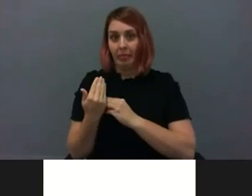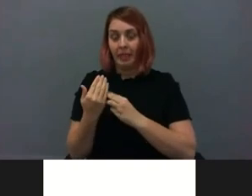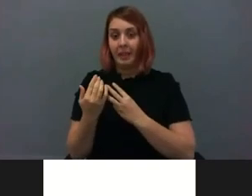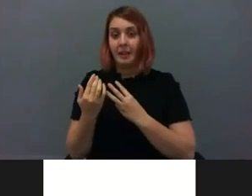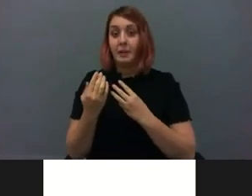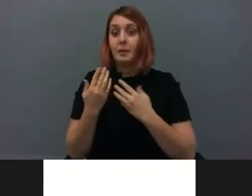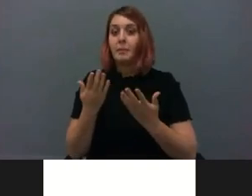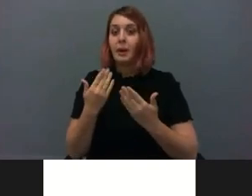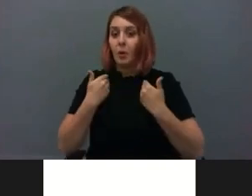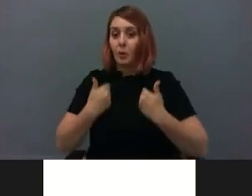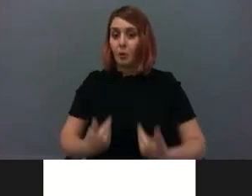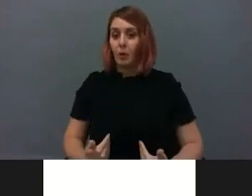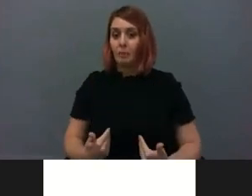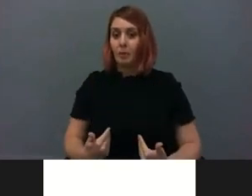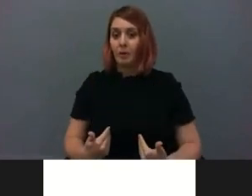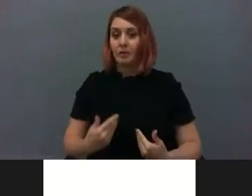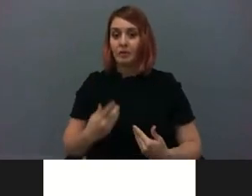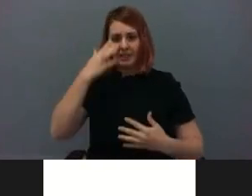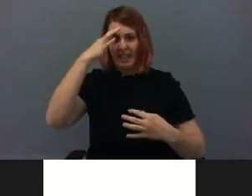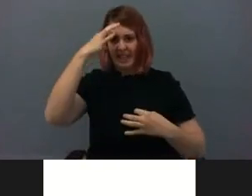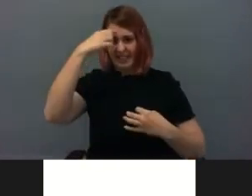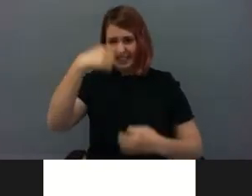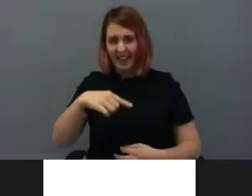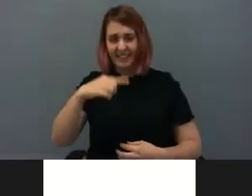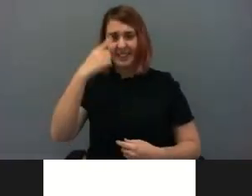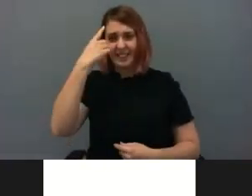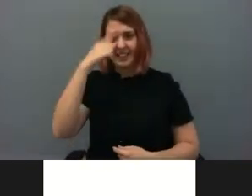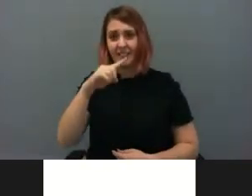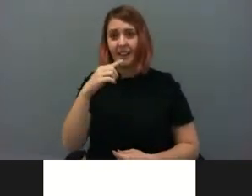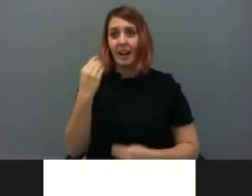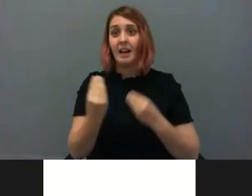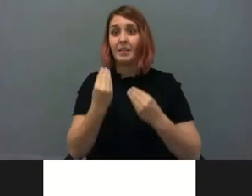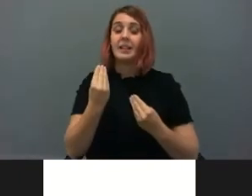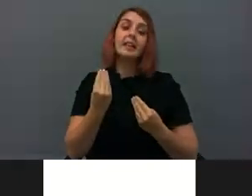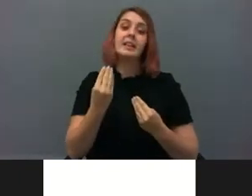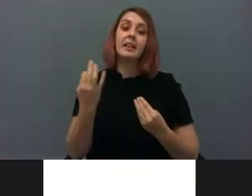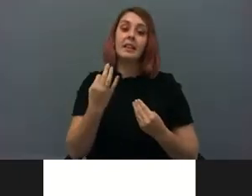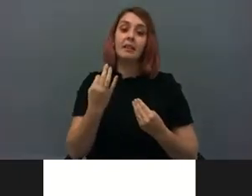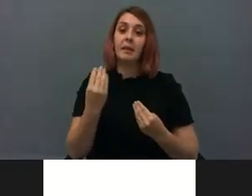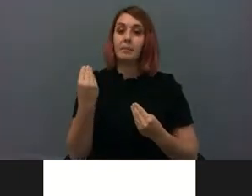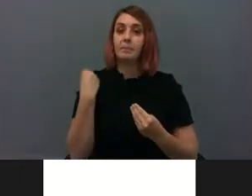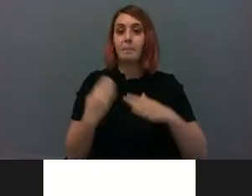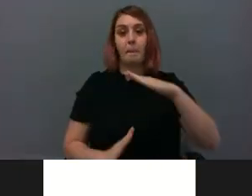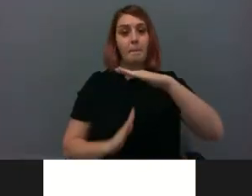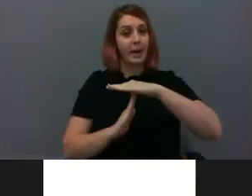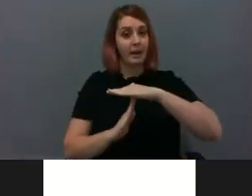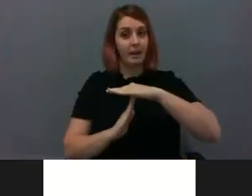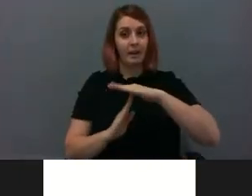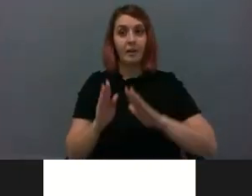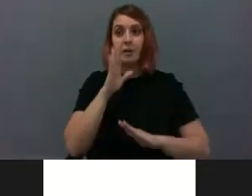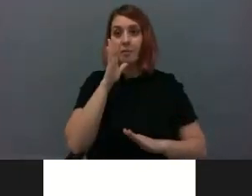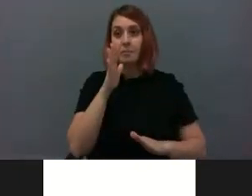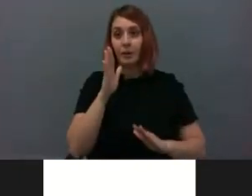Pero el cuerpo es muy sabio y a veces te dice para y tienes que parar y hacerle caso porque si